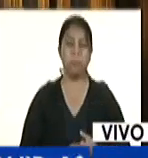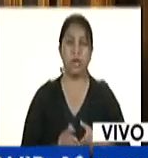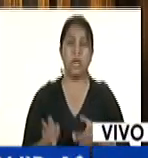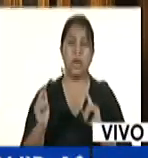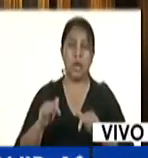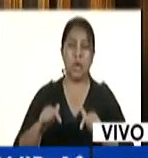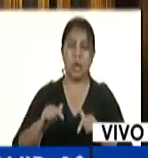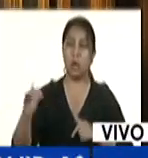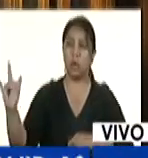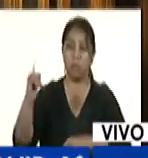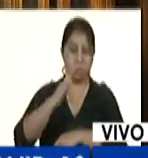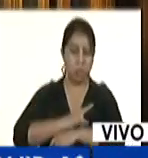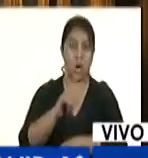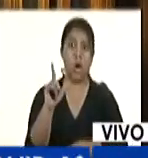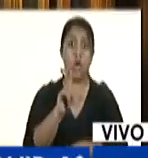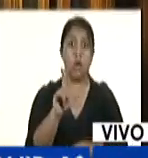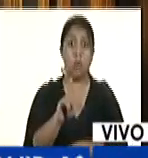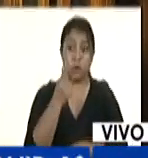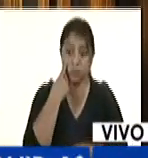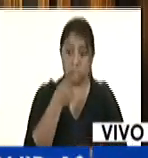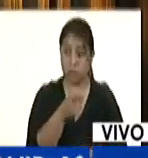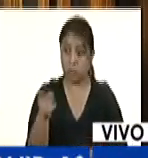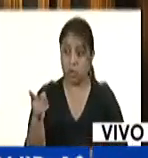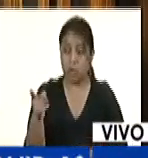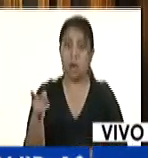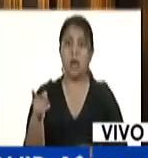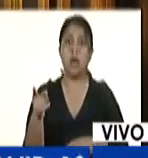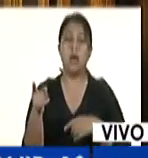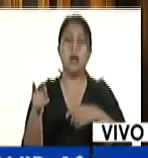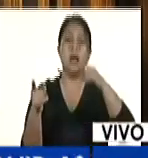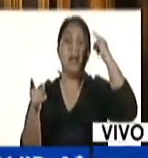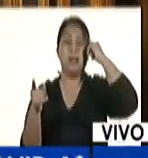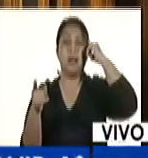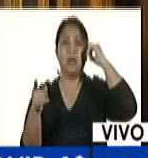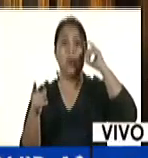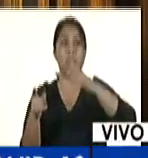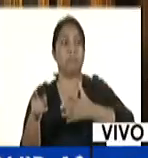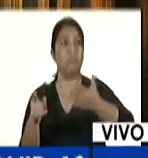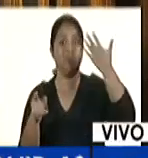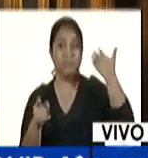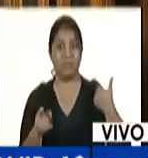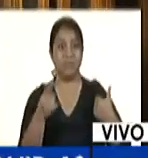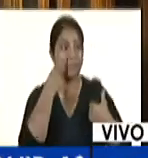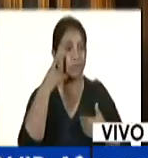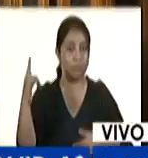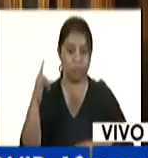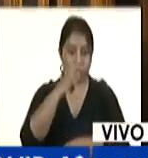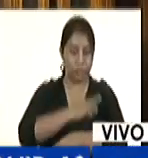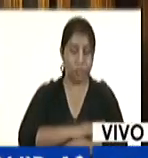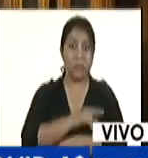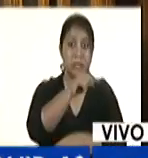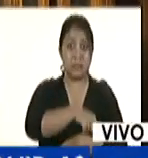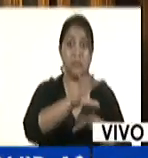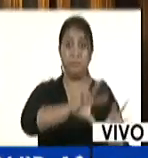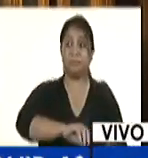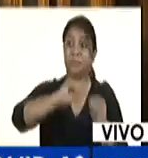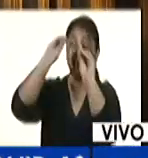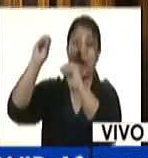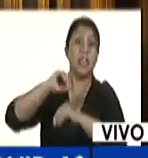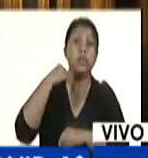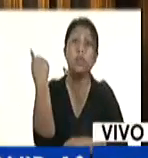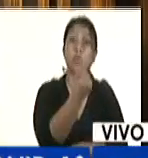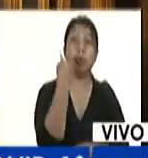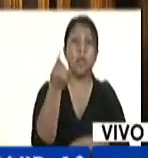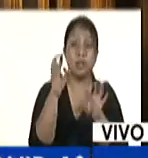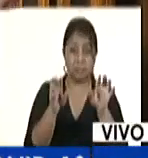Este vuelo de lunes nos hizo que agarráramos a todo el vuelo y lo mandáramos al hospital del Parque de Industria.